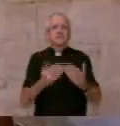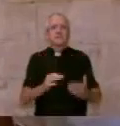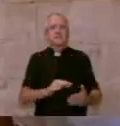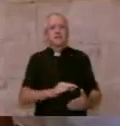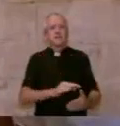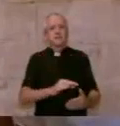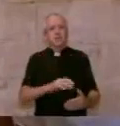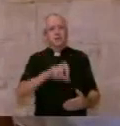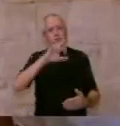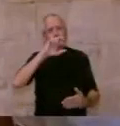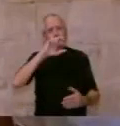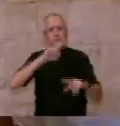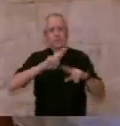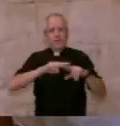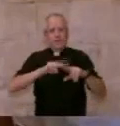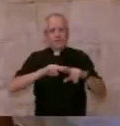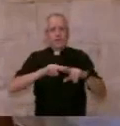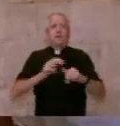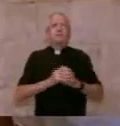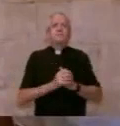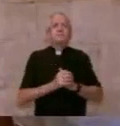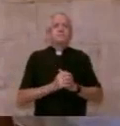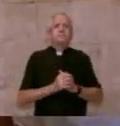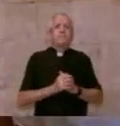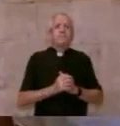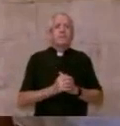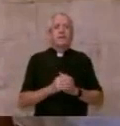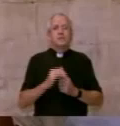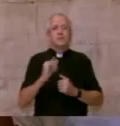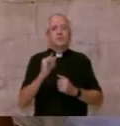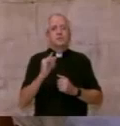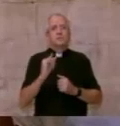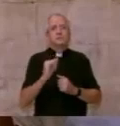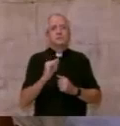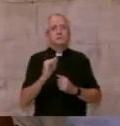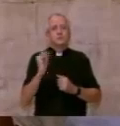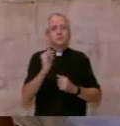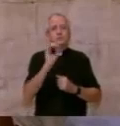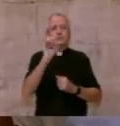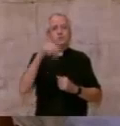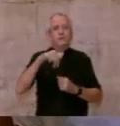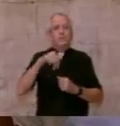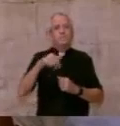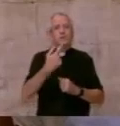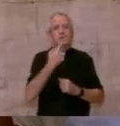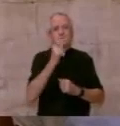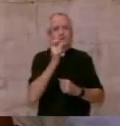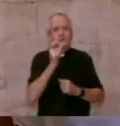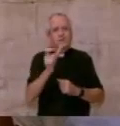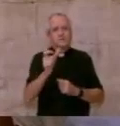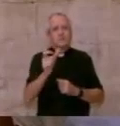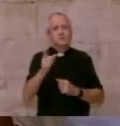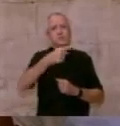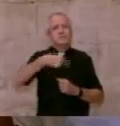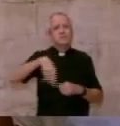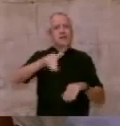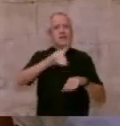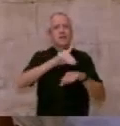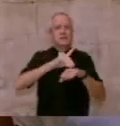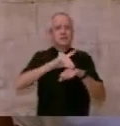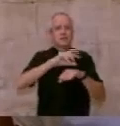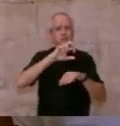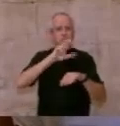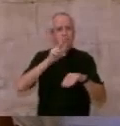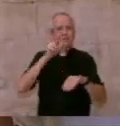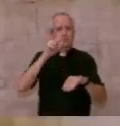arzobispo metropolitano de Tarragona y gracias, querido señor arzobispo metropolitano de Tarragona y primado, Monseñor Joan Planellas, por